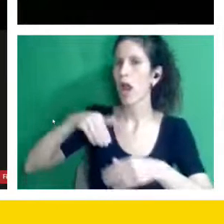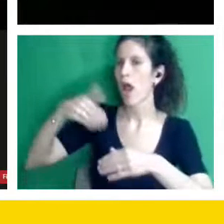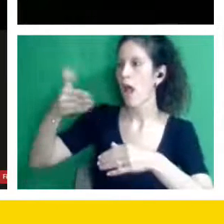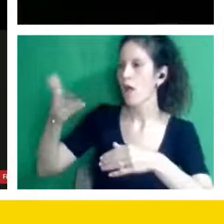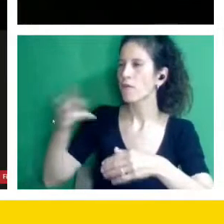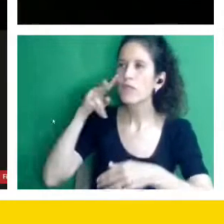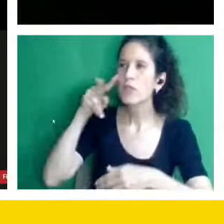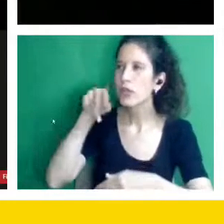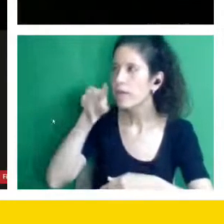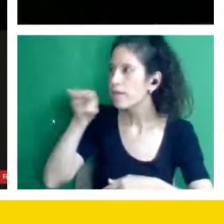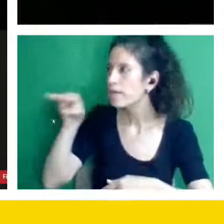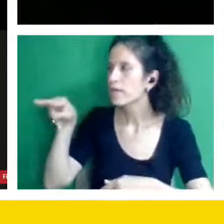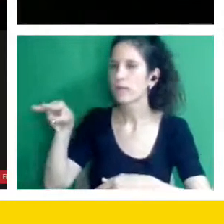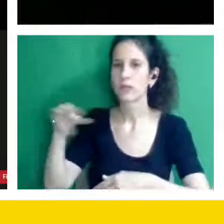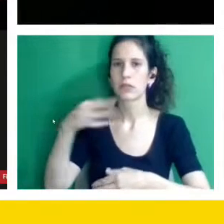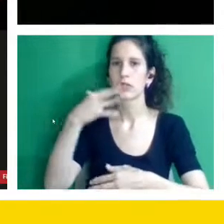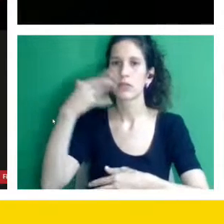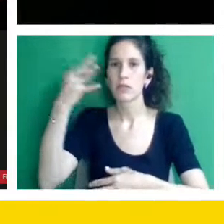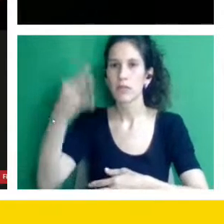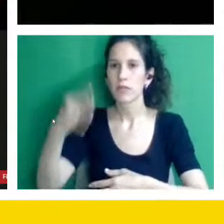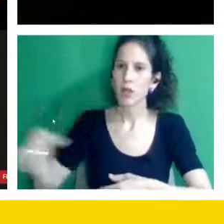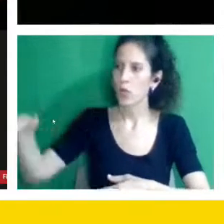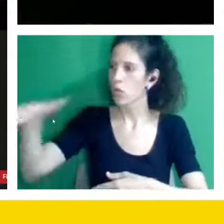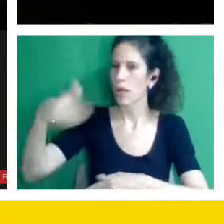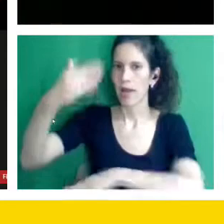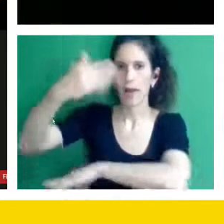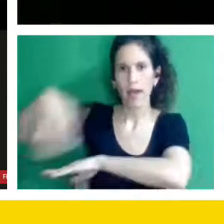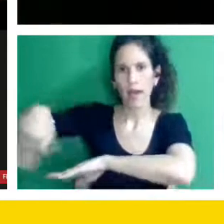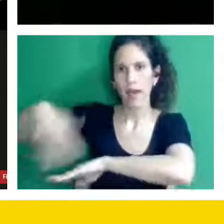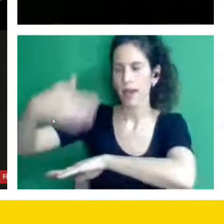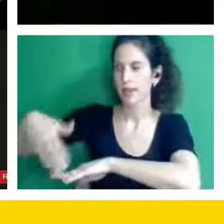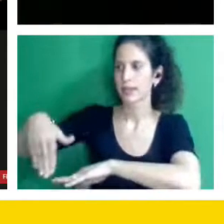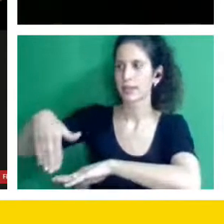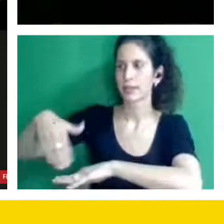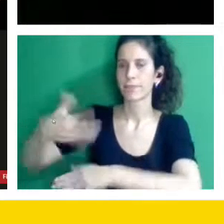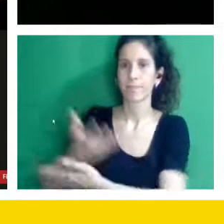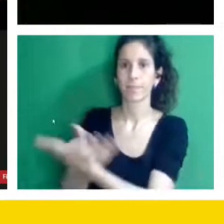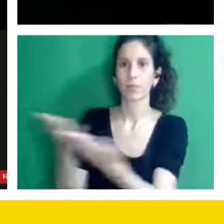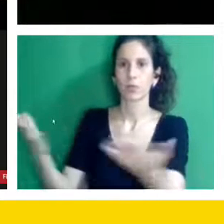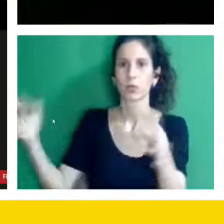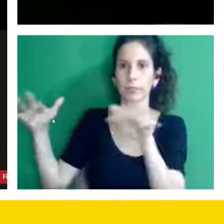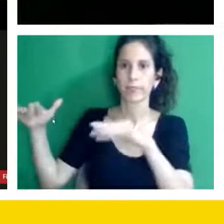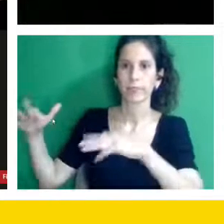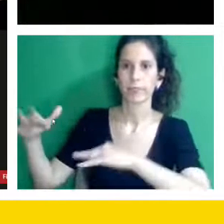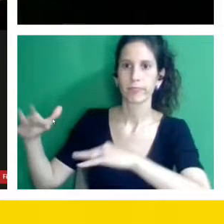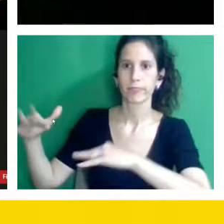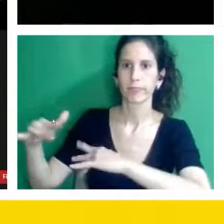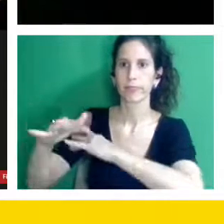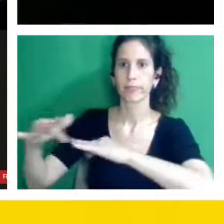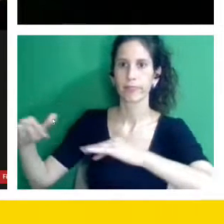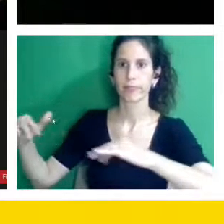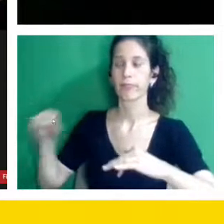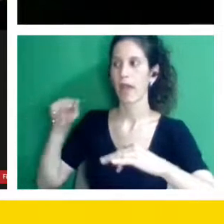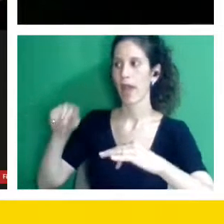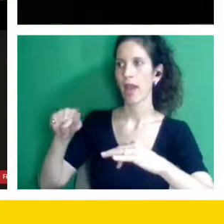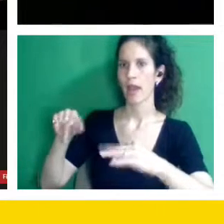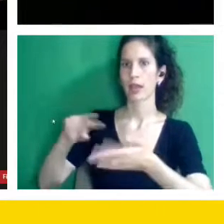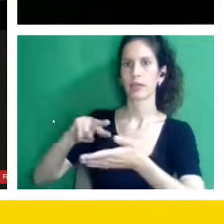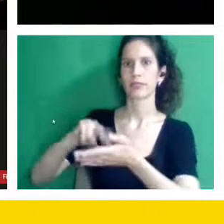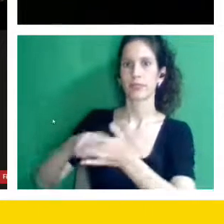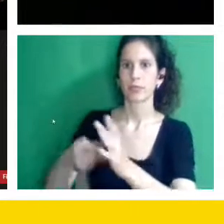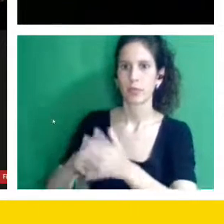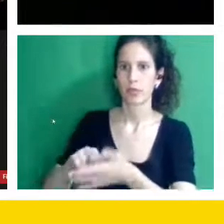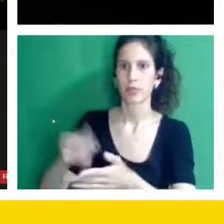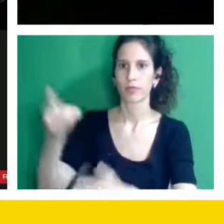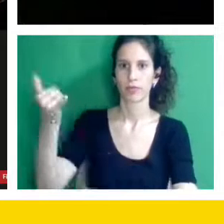vivimos todos en la calle. Hay cuenta de que muchas veces proyectos individuales que